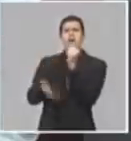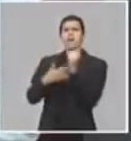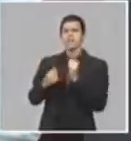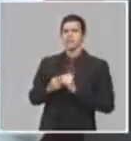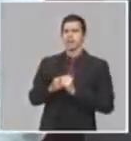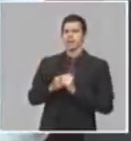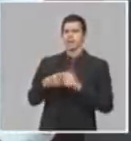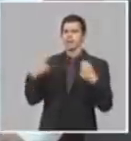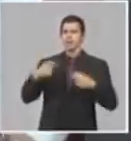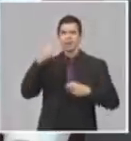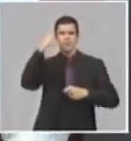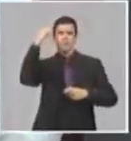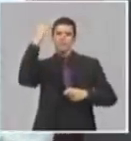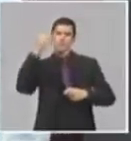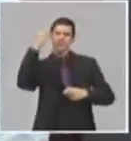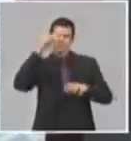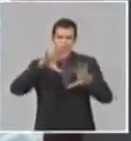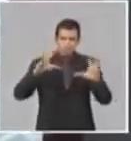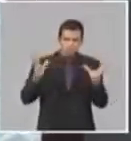del bloqueo.